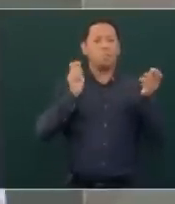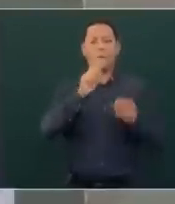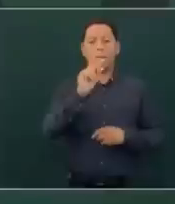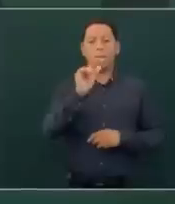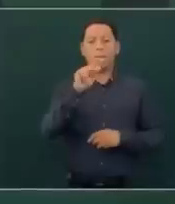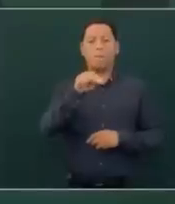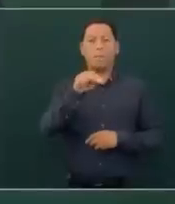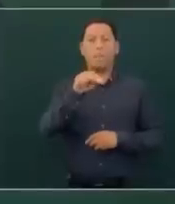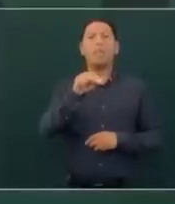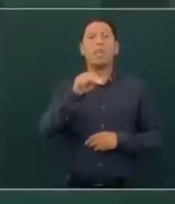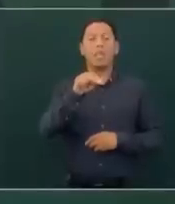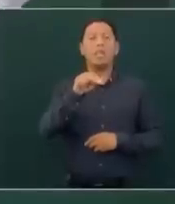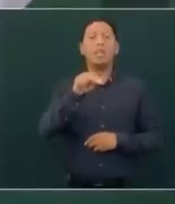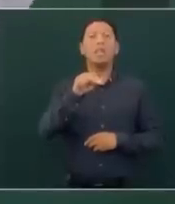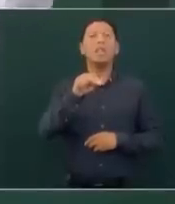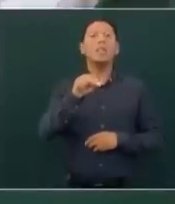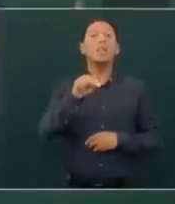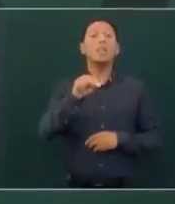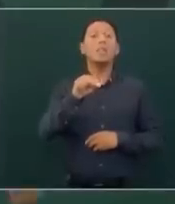el